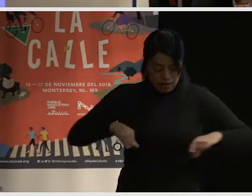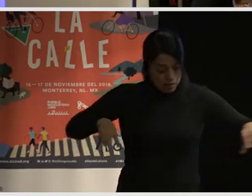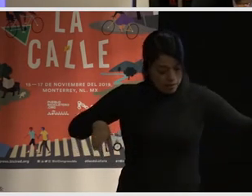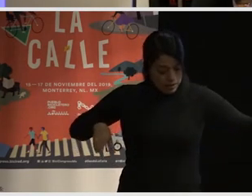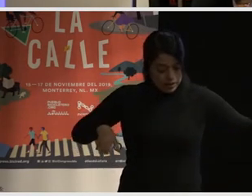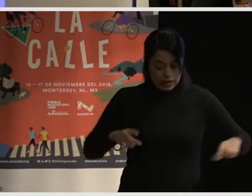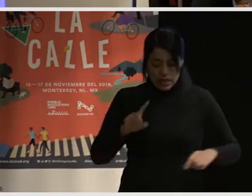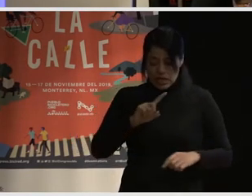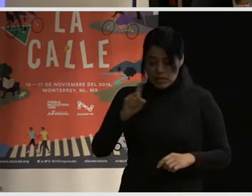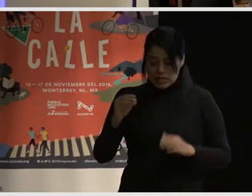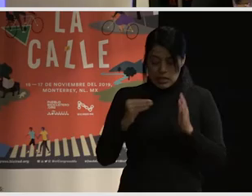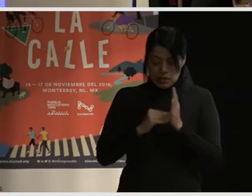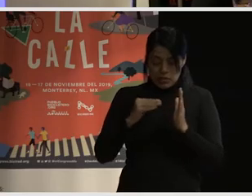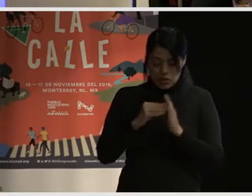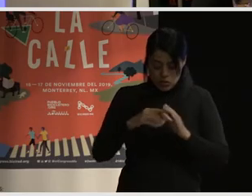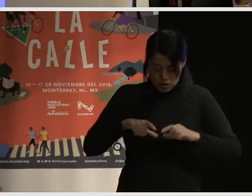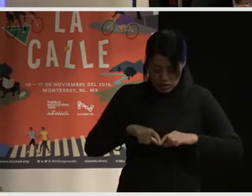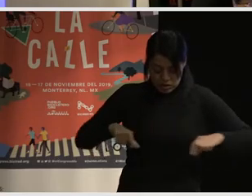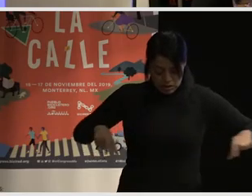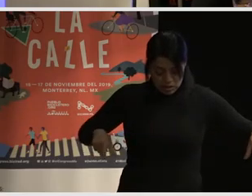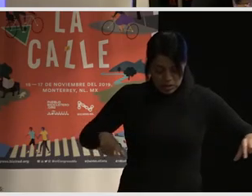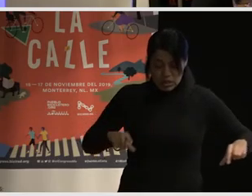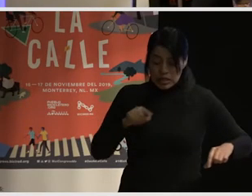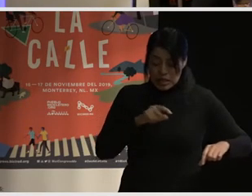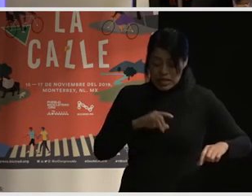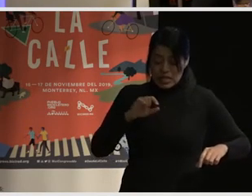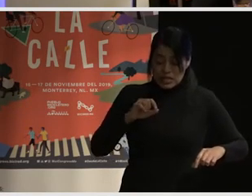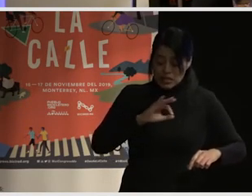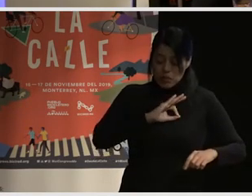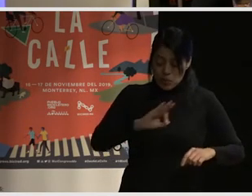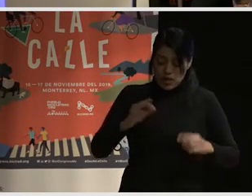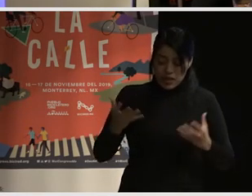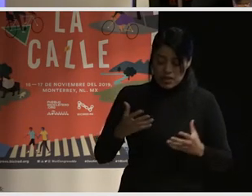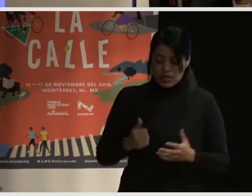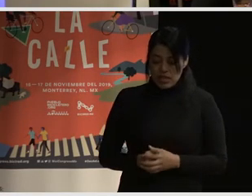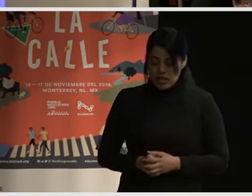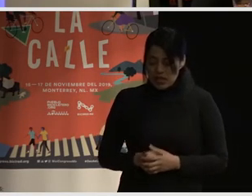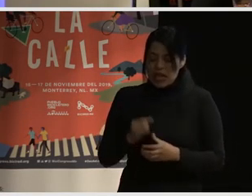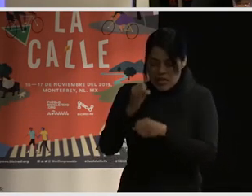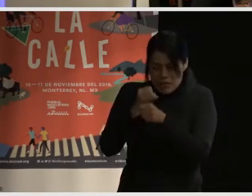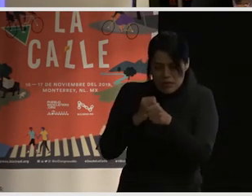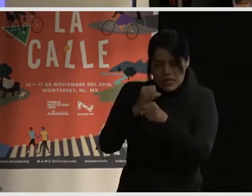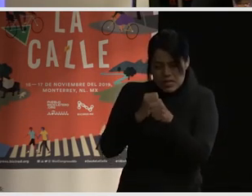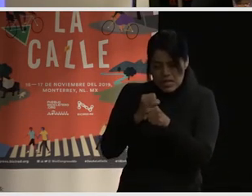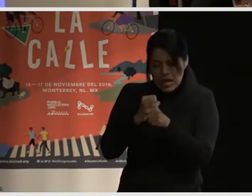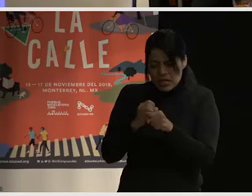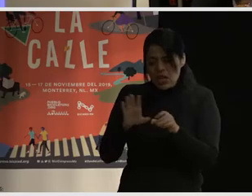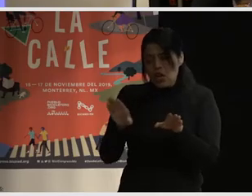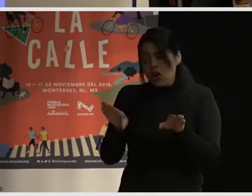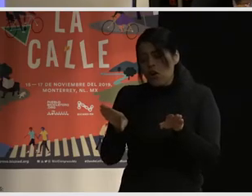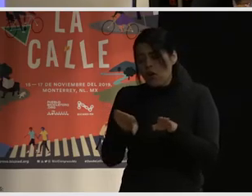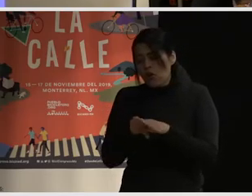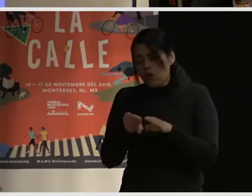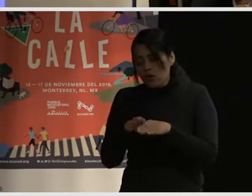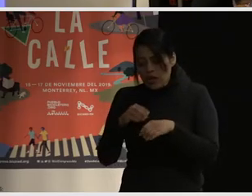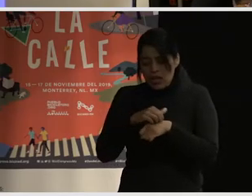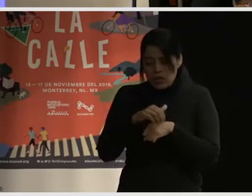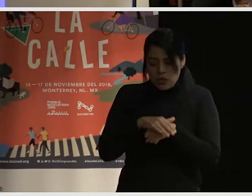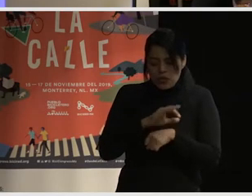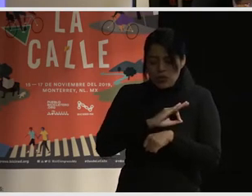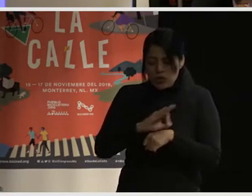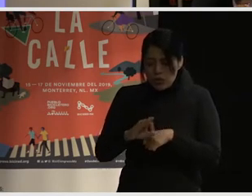millones de pesos que te costaría que sí generaría también hay que ver qué discurso o con qué datos tendrías que estar convenciendo